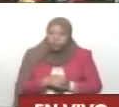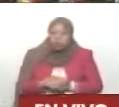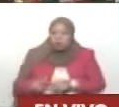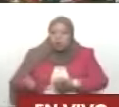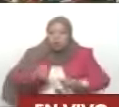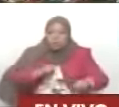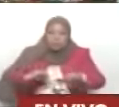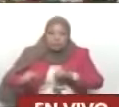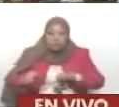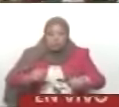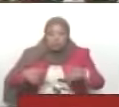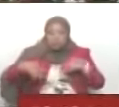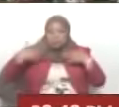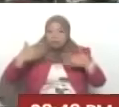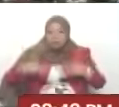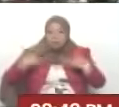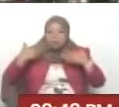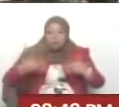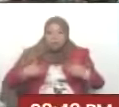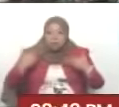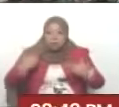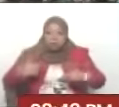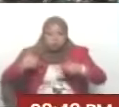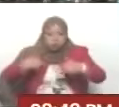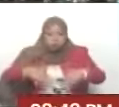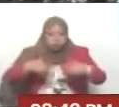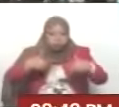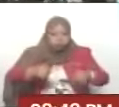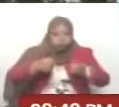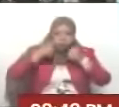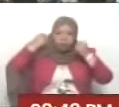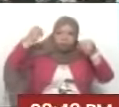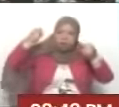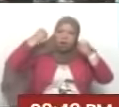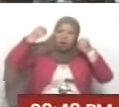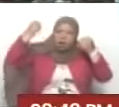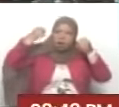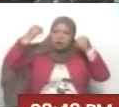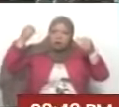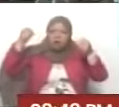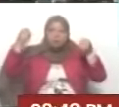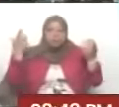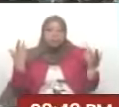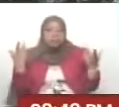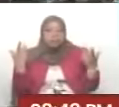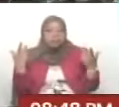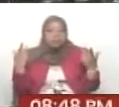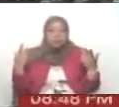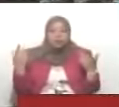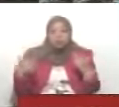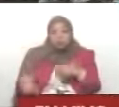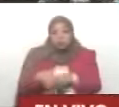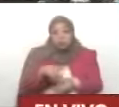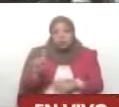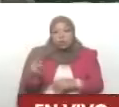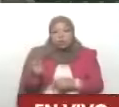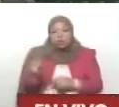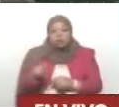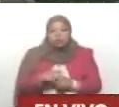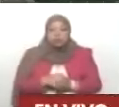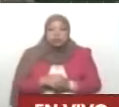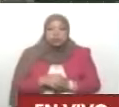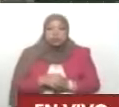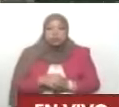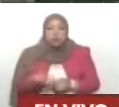movilizó contento, ahí llevamos pancarta, ahí estuvimos en ese lugar, estuvimos en Charayave. ¿Llevaron